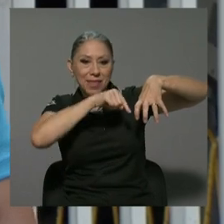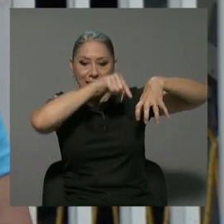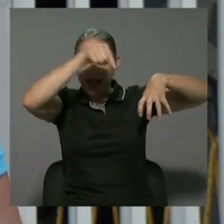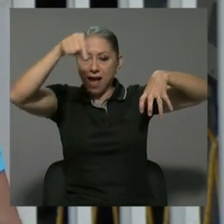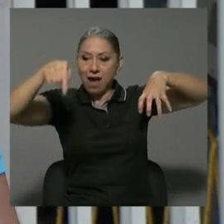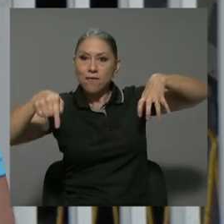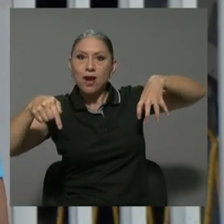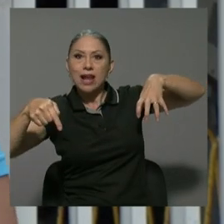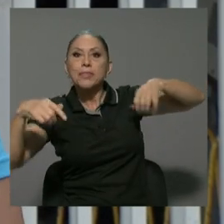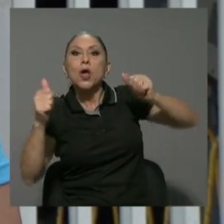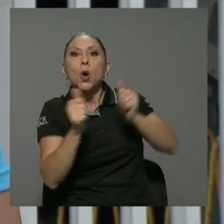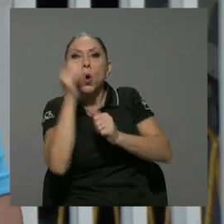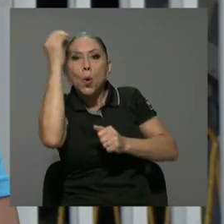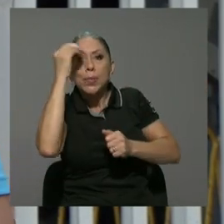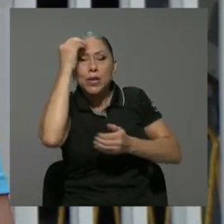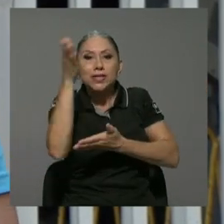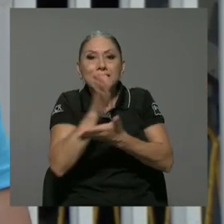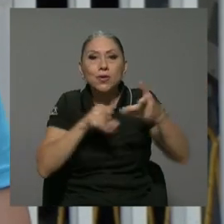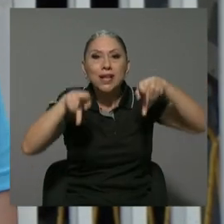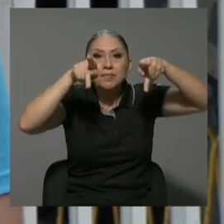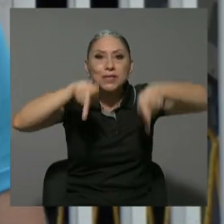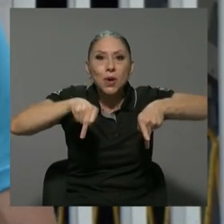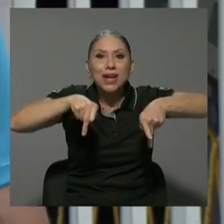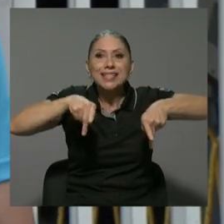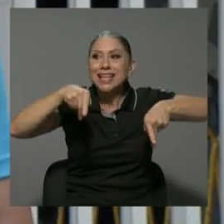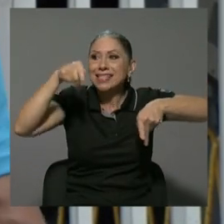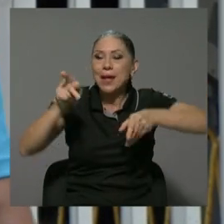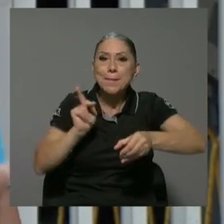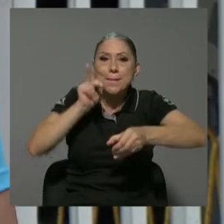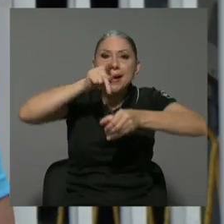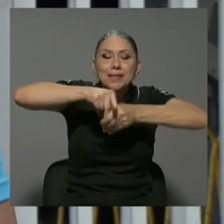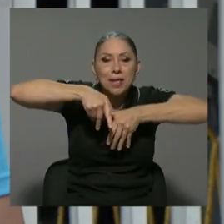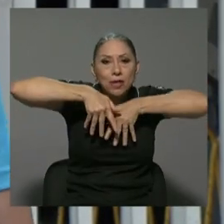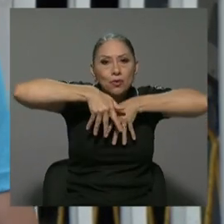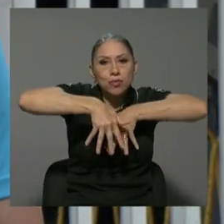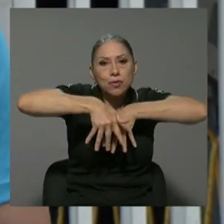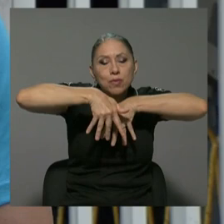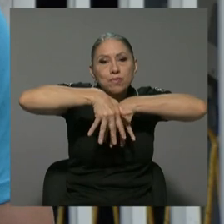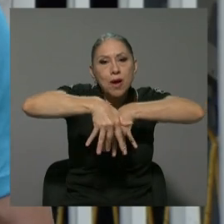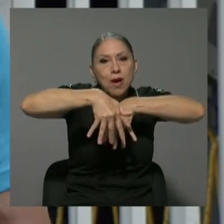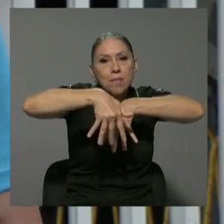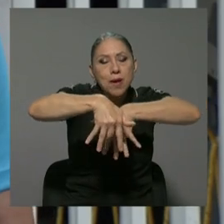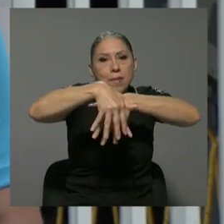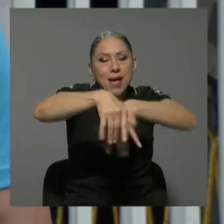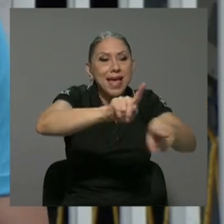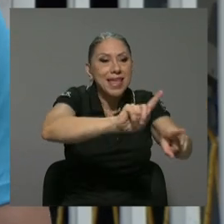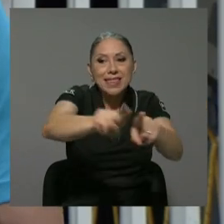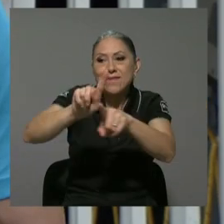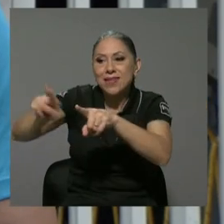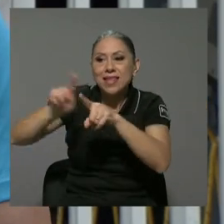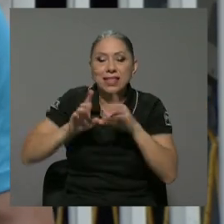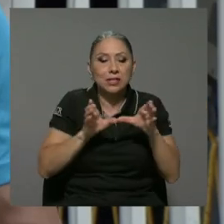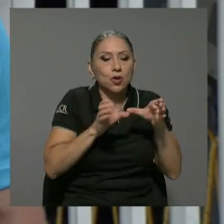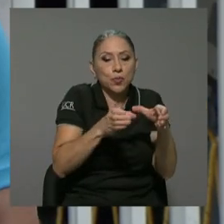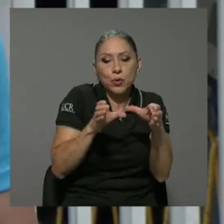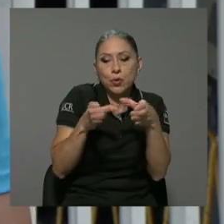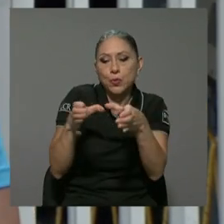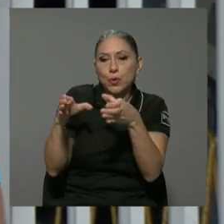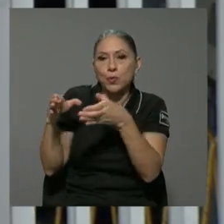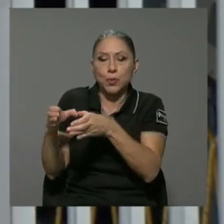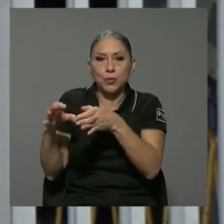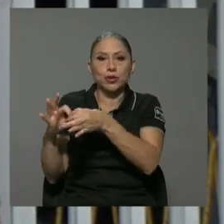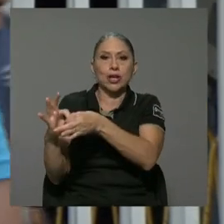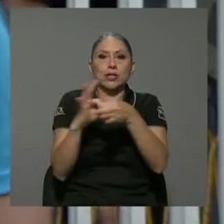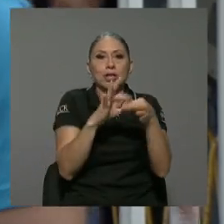de la marcha manifestación que se está convocando desde distintas instancias vinculadas a la educación pública.